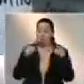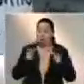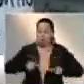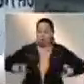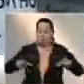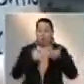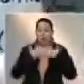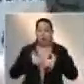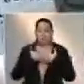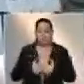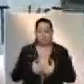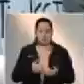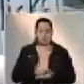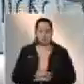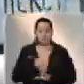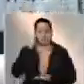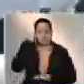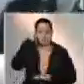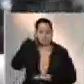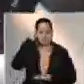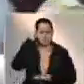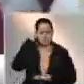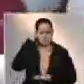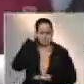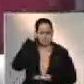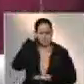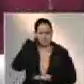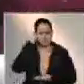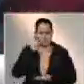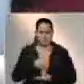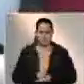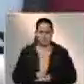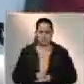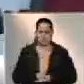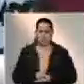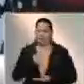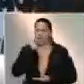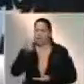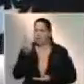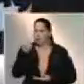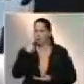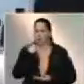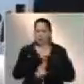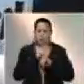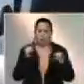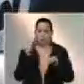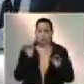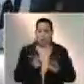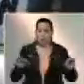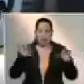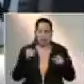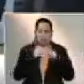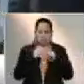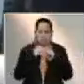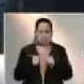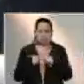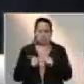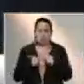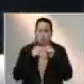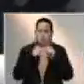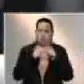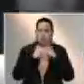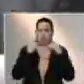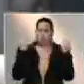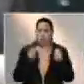tienda. También el apoyo de la gente de Cali el día de ayer, por fin. Nada, que nuestros puestos estaban asegurados, pero